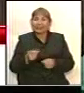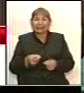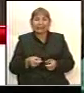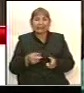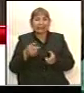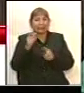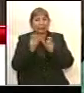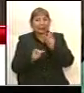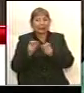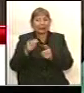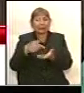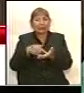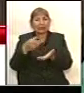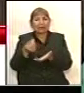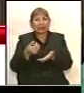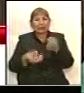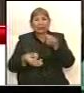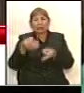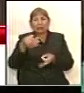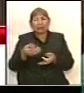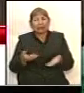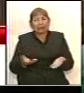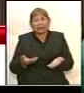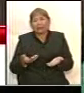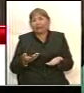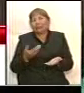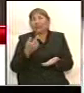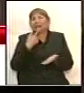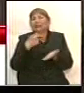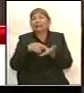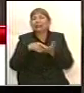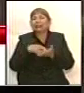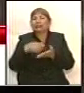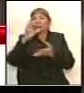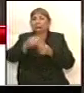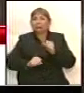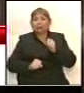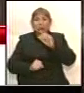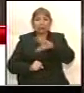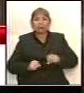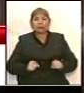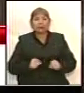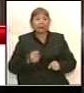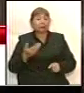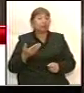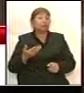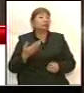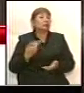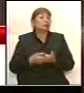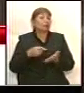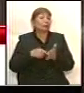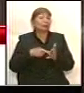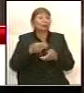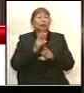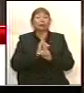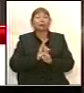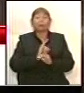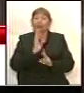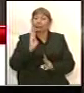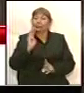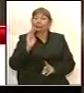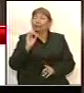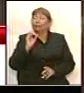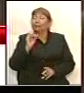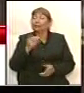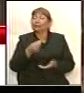que se encuentran en cobranza judicial a la fecha, a quienes se le exige el embargo de sus propiedades o cuentas bancarias, a pesar que por las inclemencias de